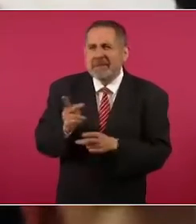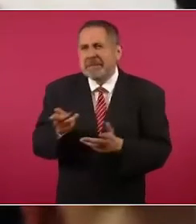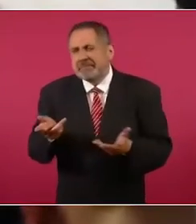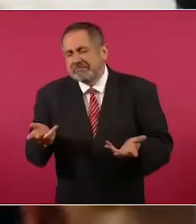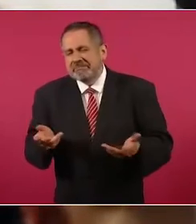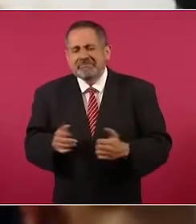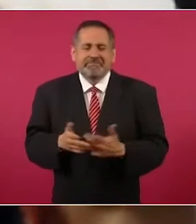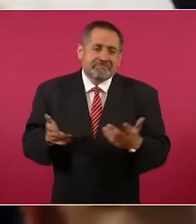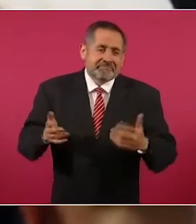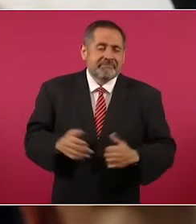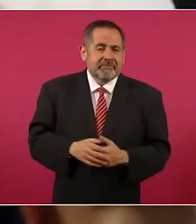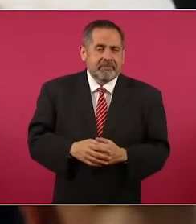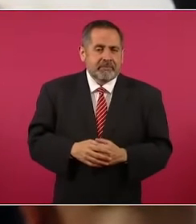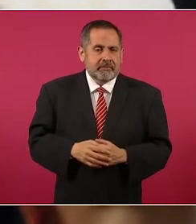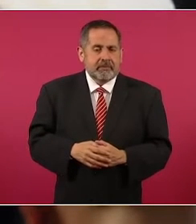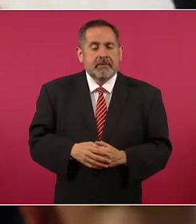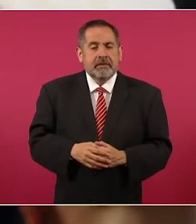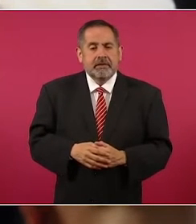Y hay que también